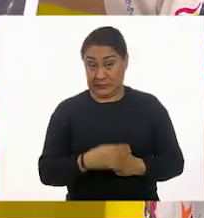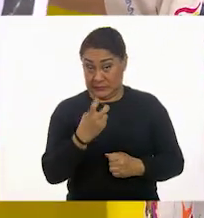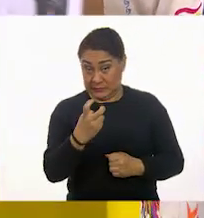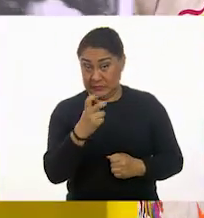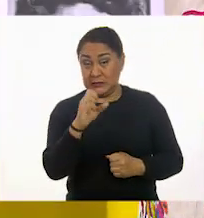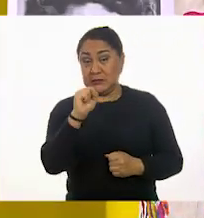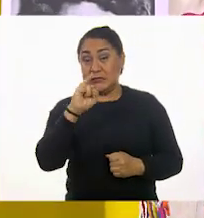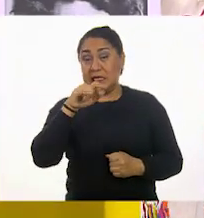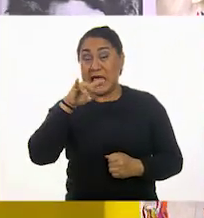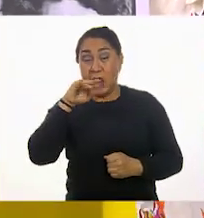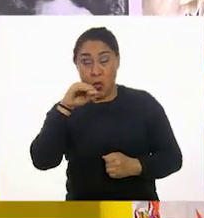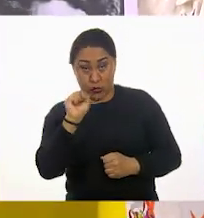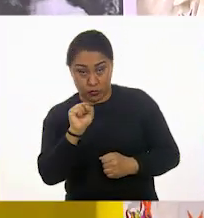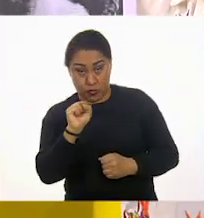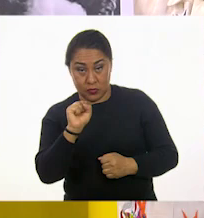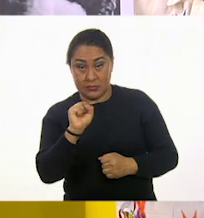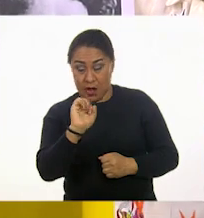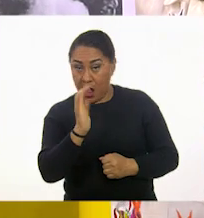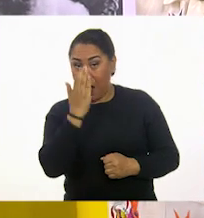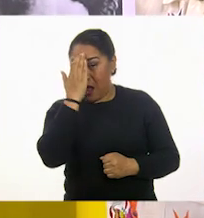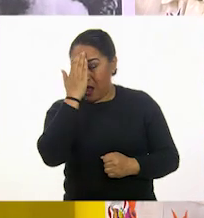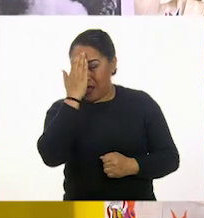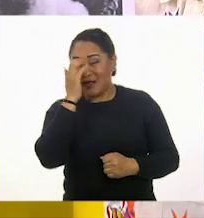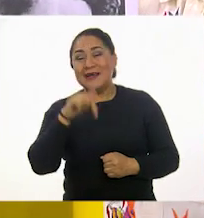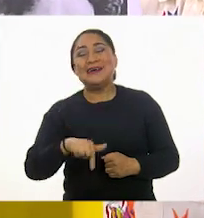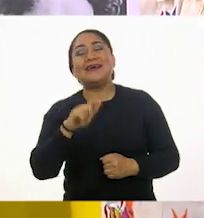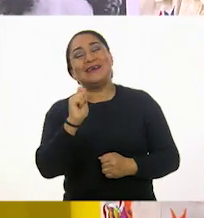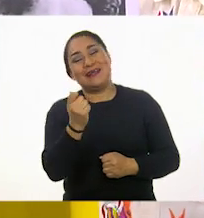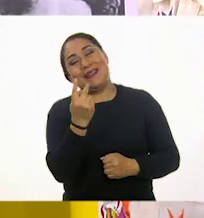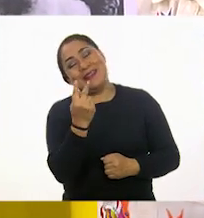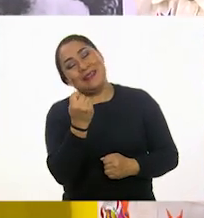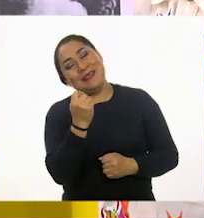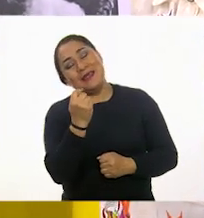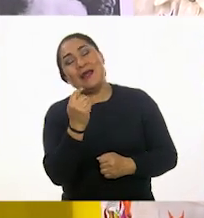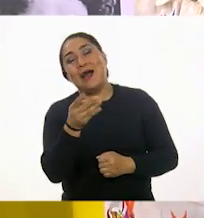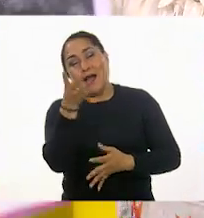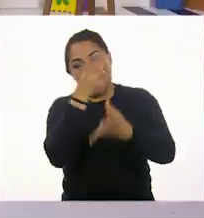Siqueiros para todos ustedes en Aprende en Casa 2.